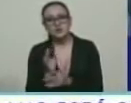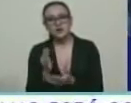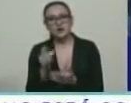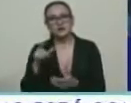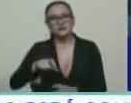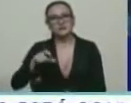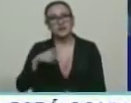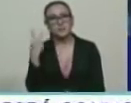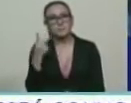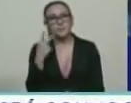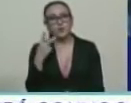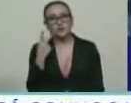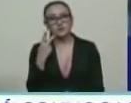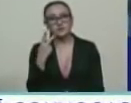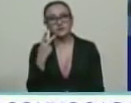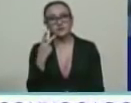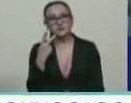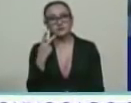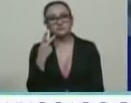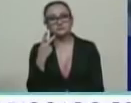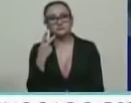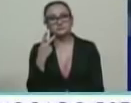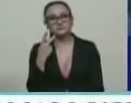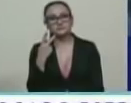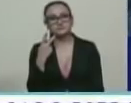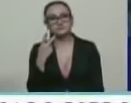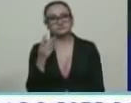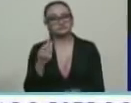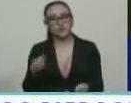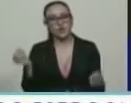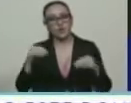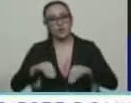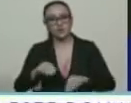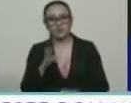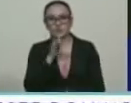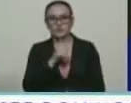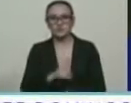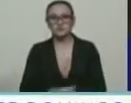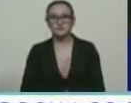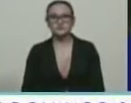necesidades sociopolíticos, no estamos de acuerdo con eso.